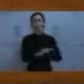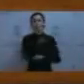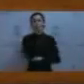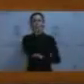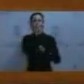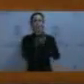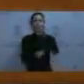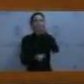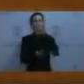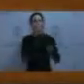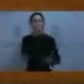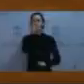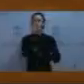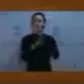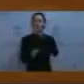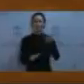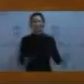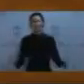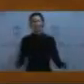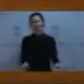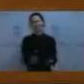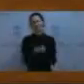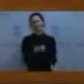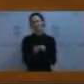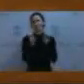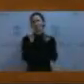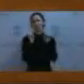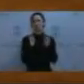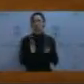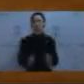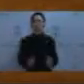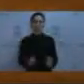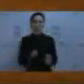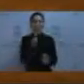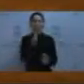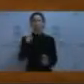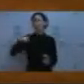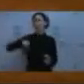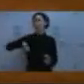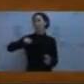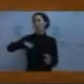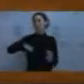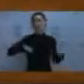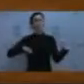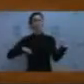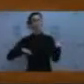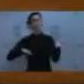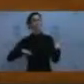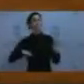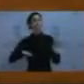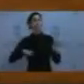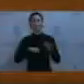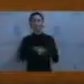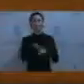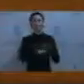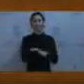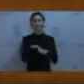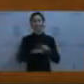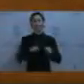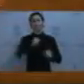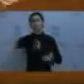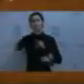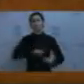prometiendo. Mire, yo les resumiría que es que solo llaman a estos presidentes o a estos gestores de nuestras